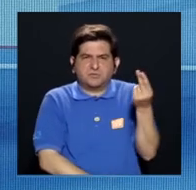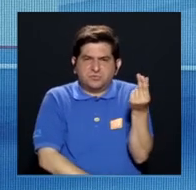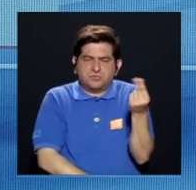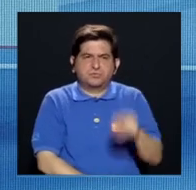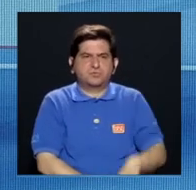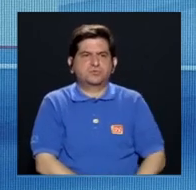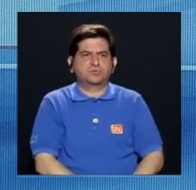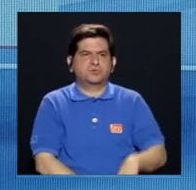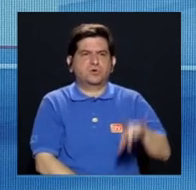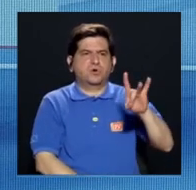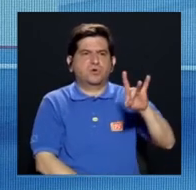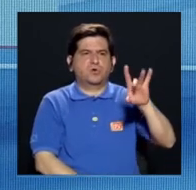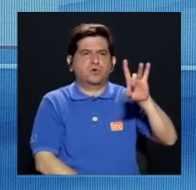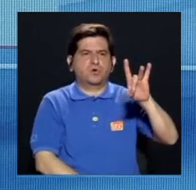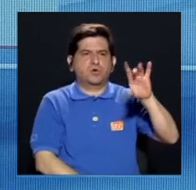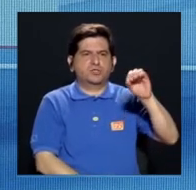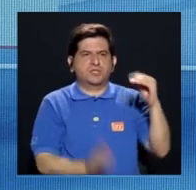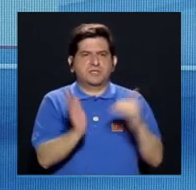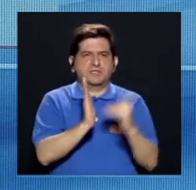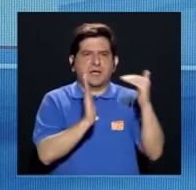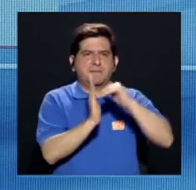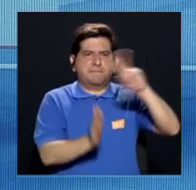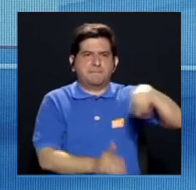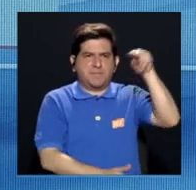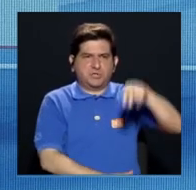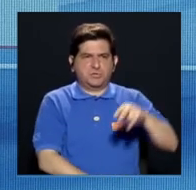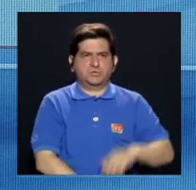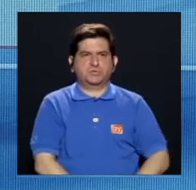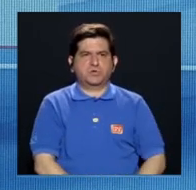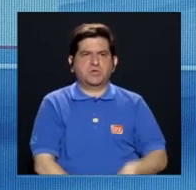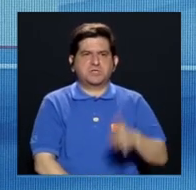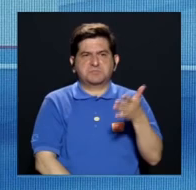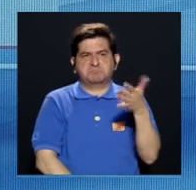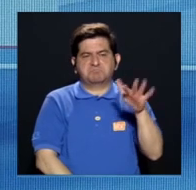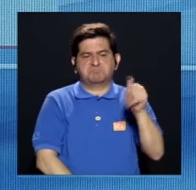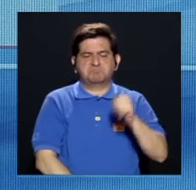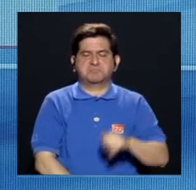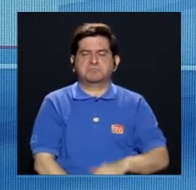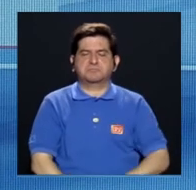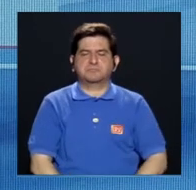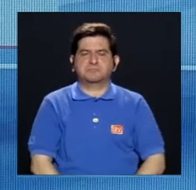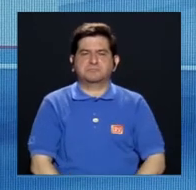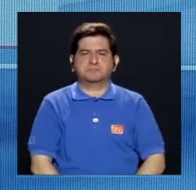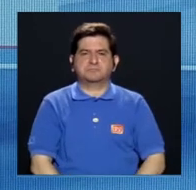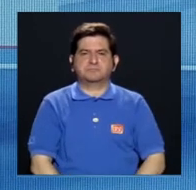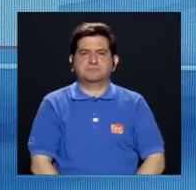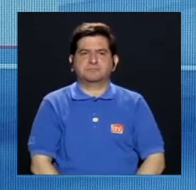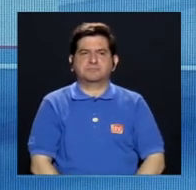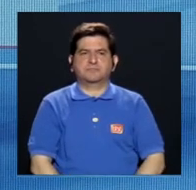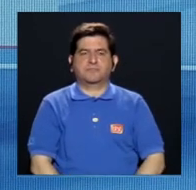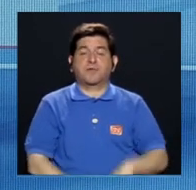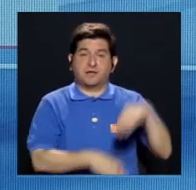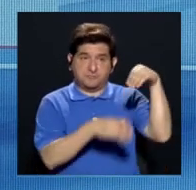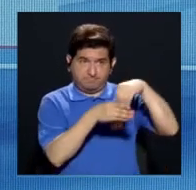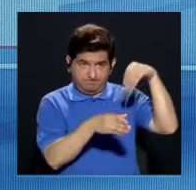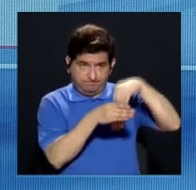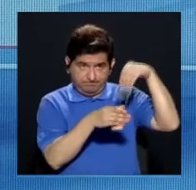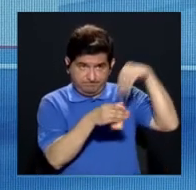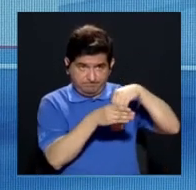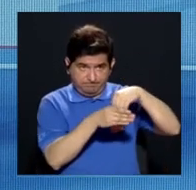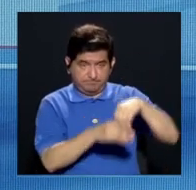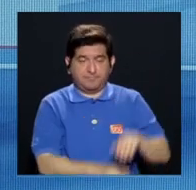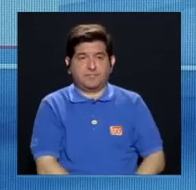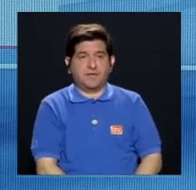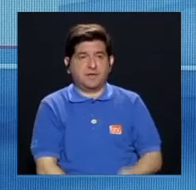fondos, 880 millones de colones, más o menos. La inversión